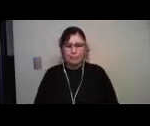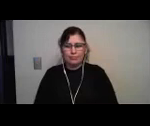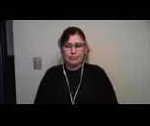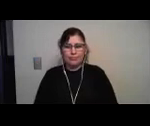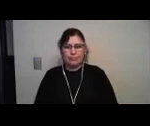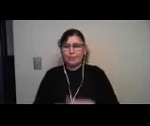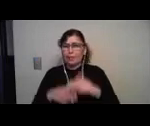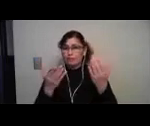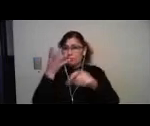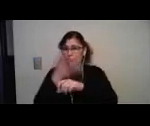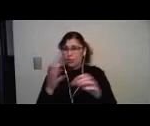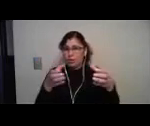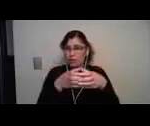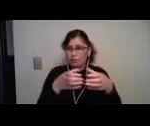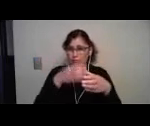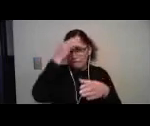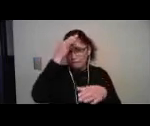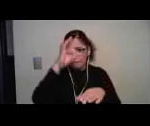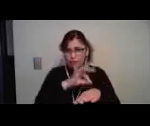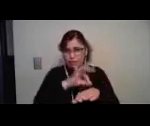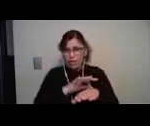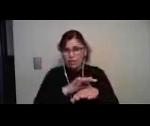Hay un conjunto de enfermedades, así que una foto.